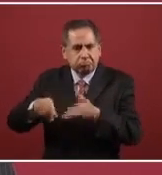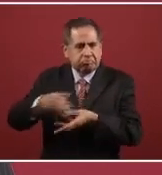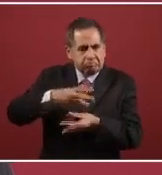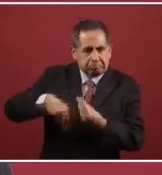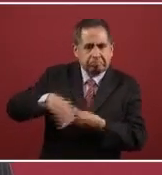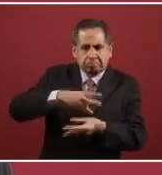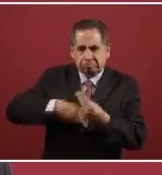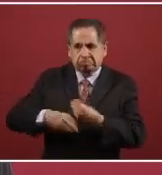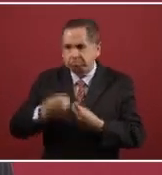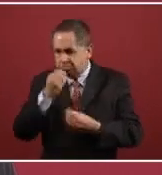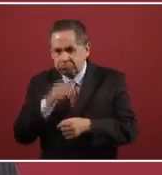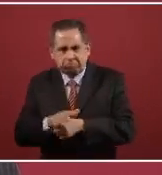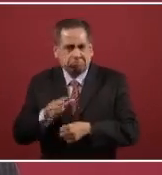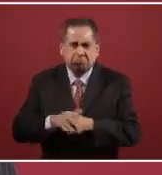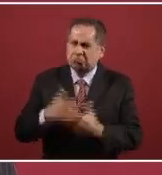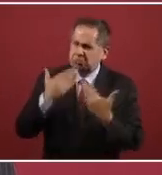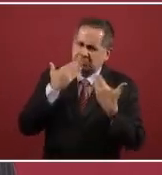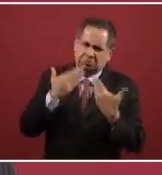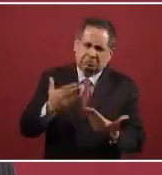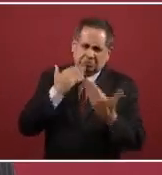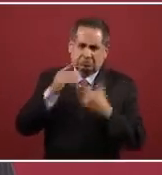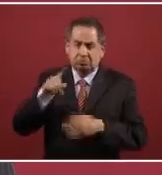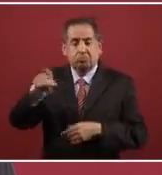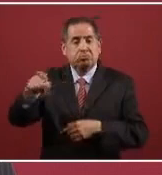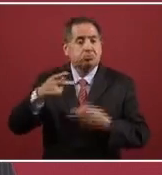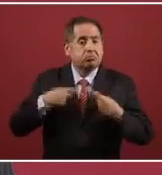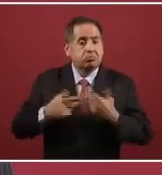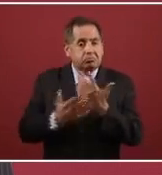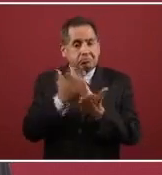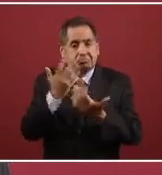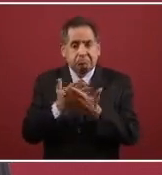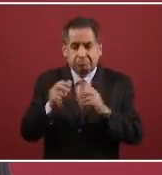la vida, cómo pueden, en las artesanías,